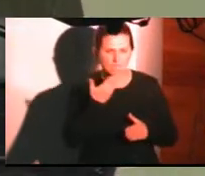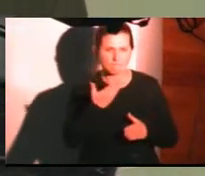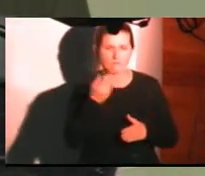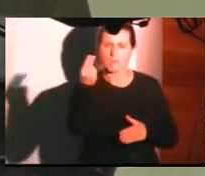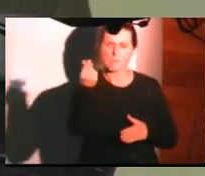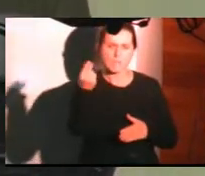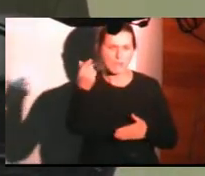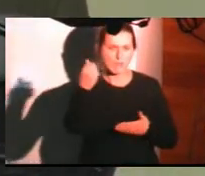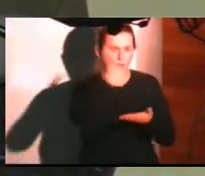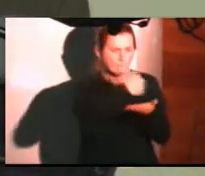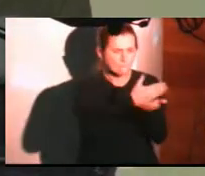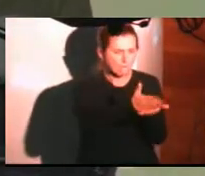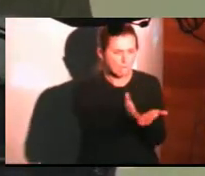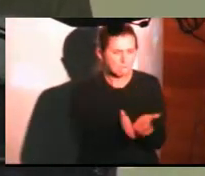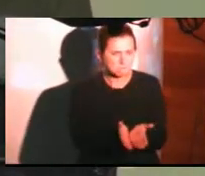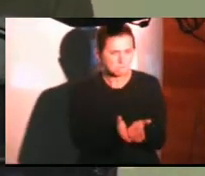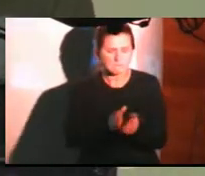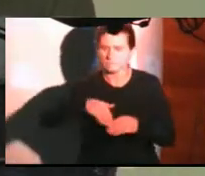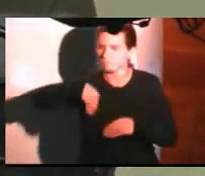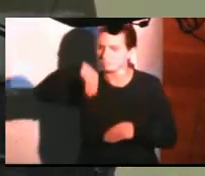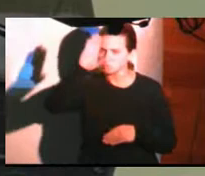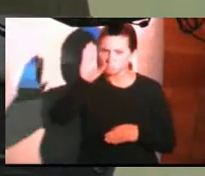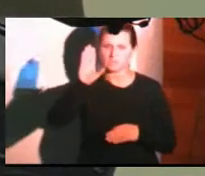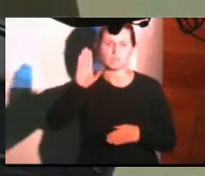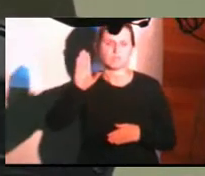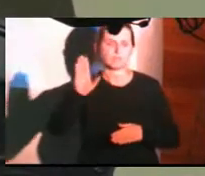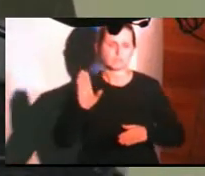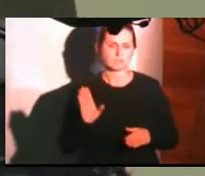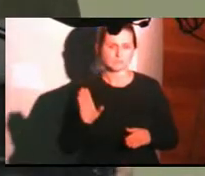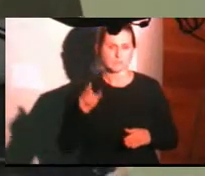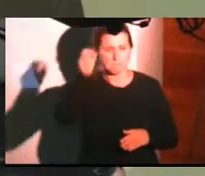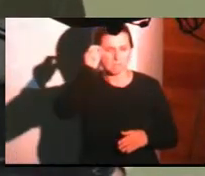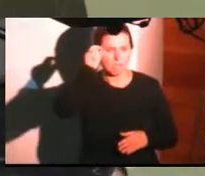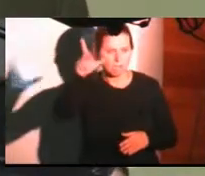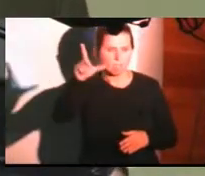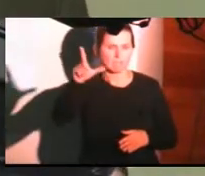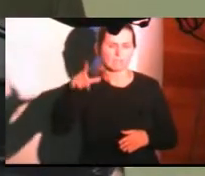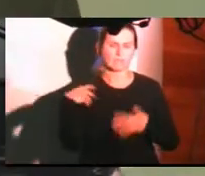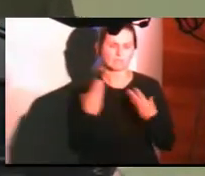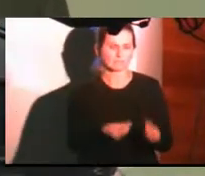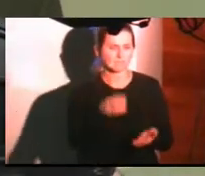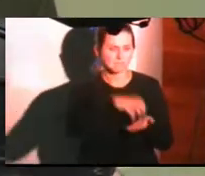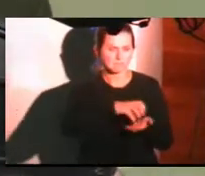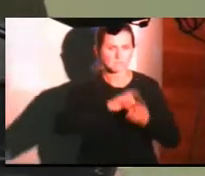superadora de la responsabilidad social empresaria, que a su vez fue una idea superadora de la beneficencia.